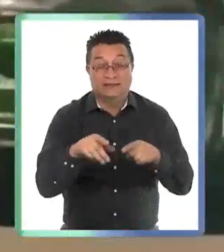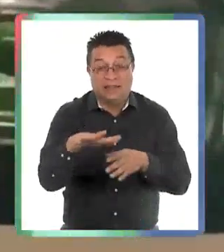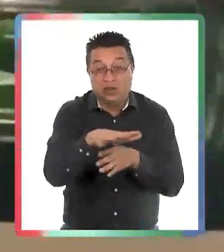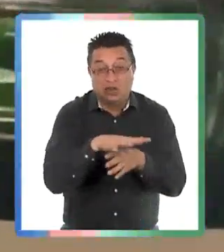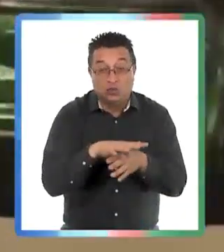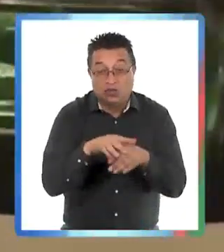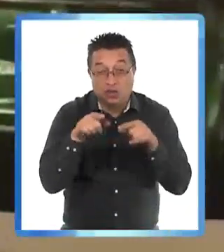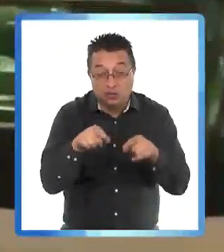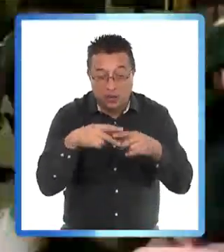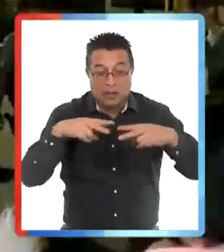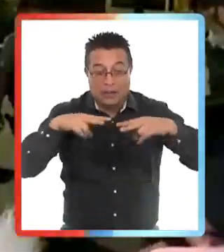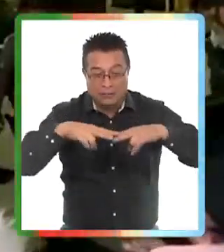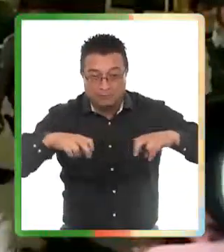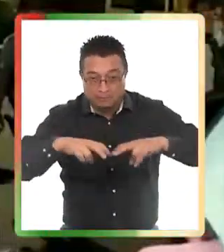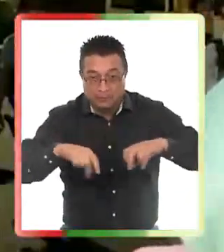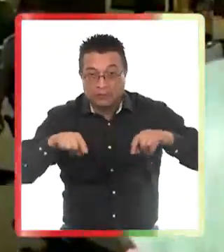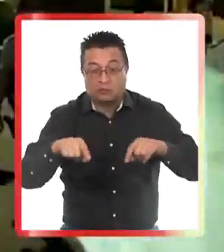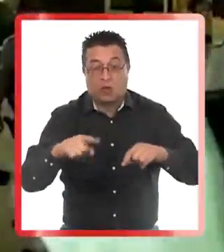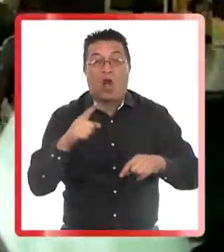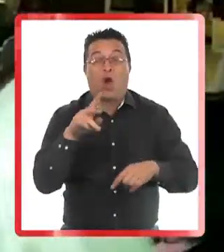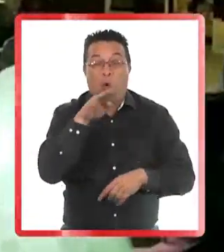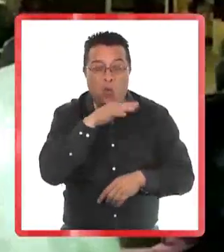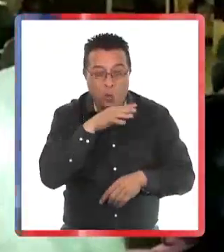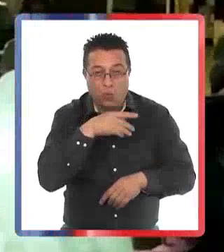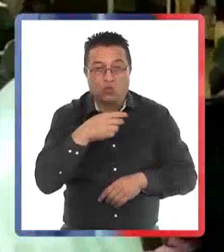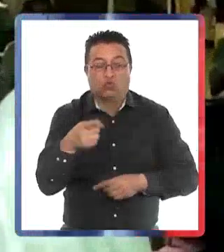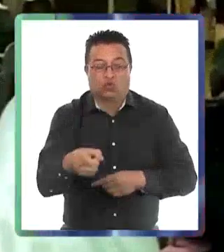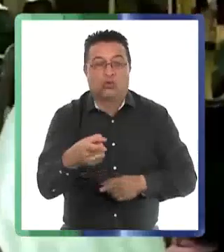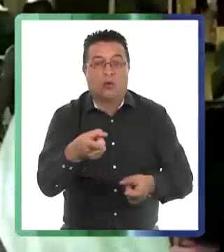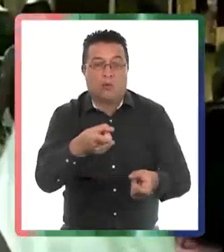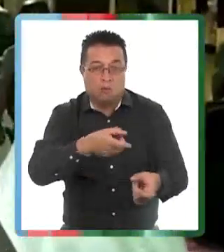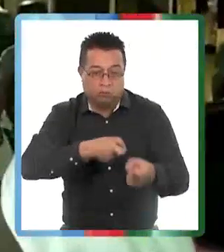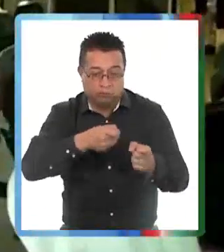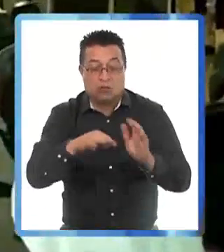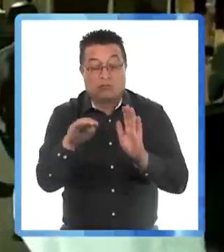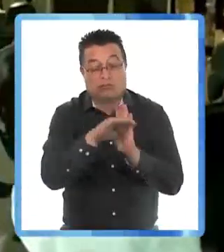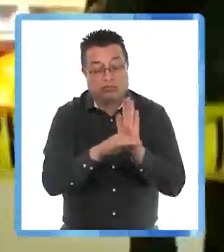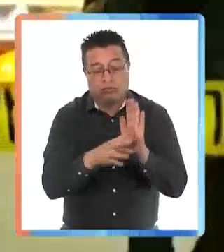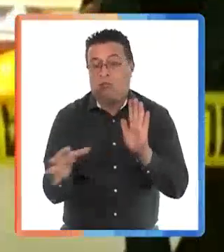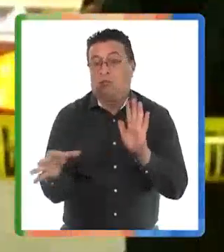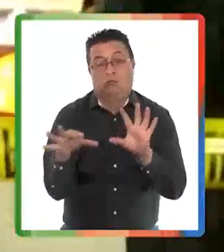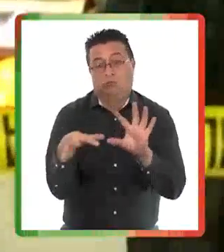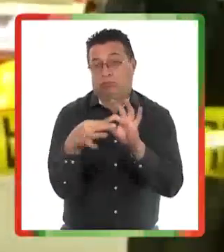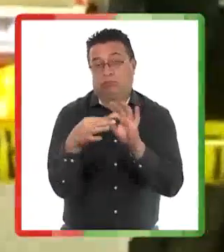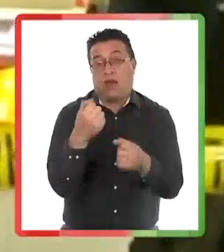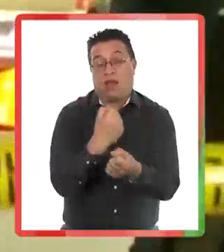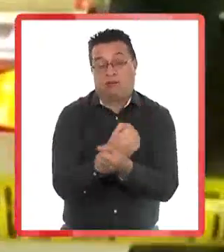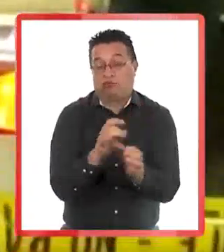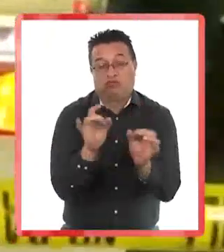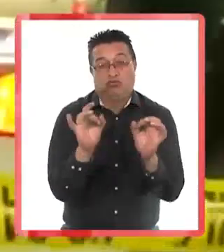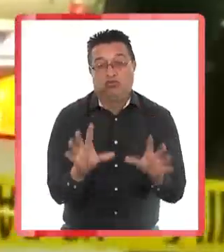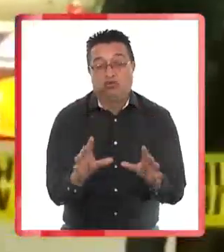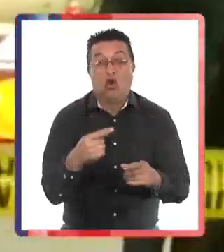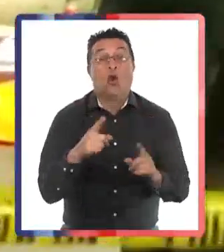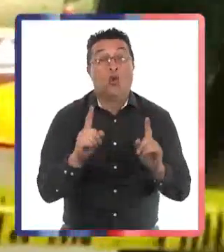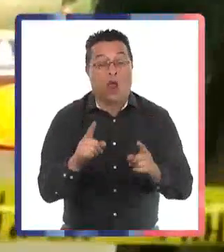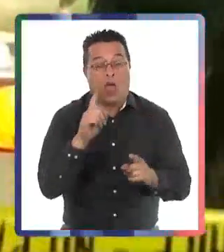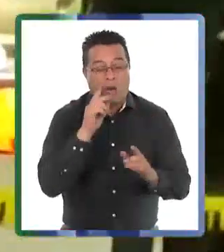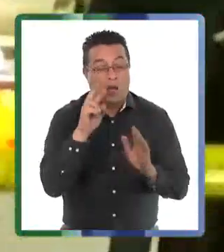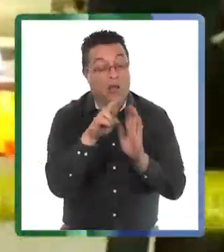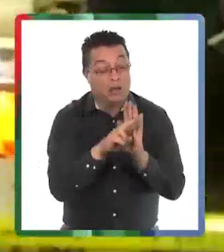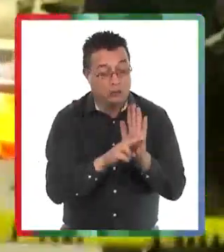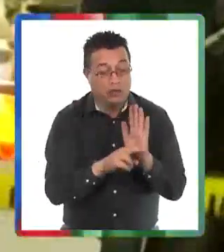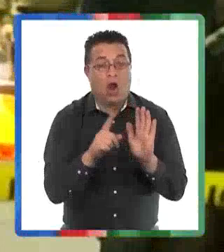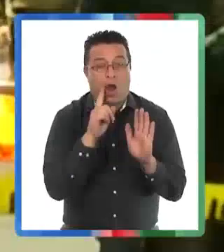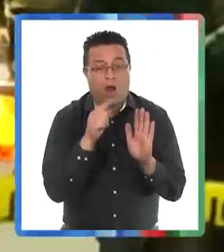minuto en el servicio. Aunque son situaciones que están en investigación, ellos hicieron uso de su arma de fuego de acuerdo a los protocolos que están establecidos por